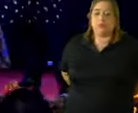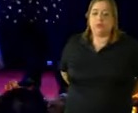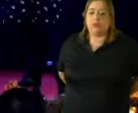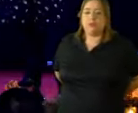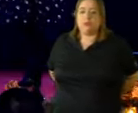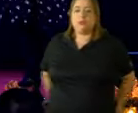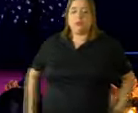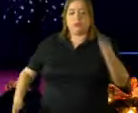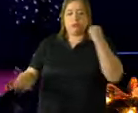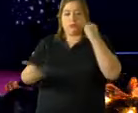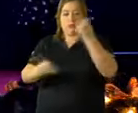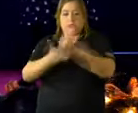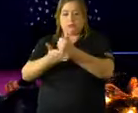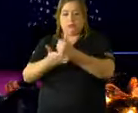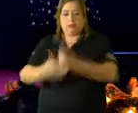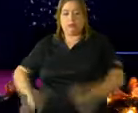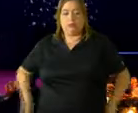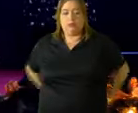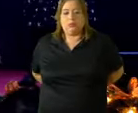Amén.